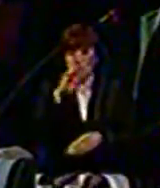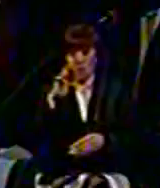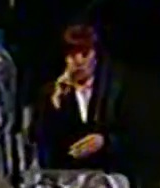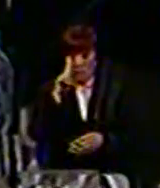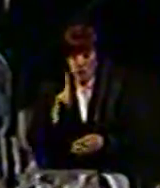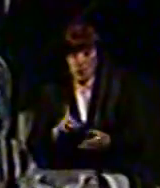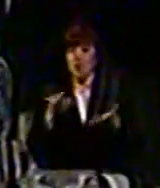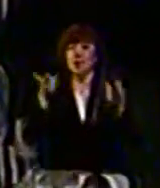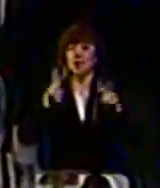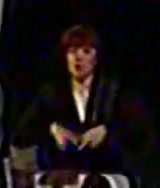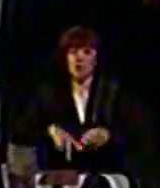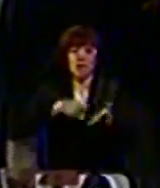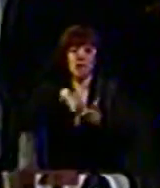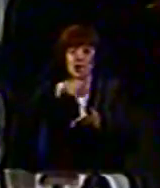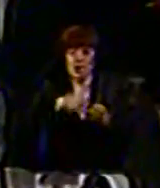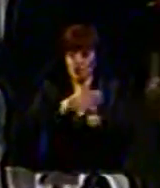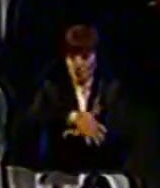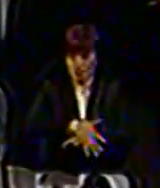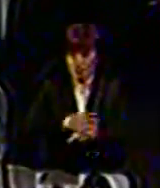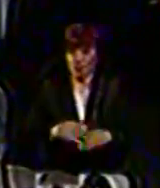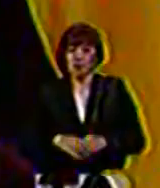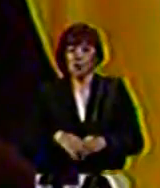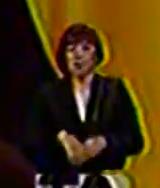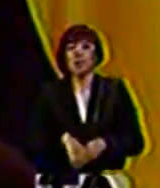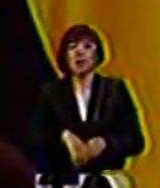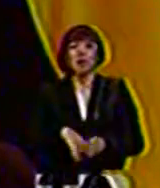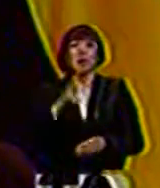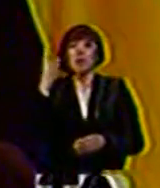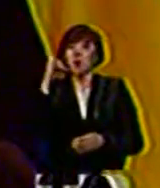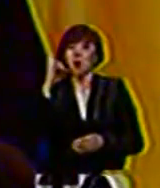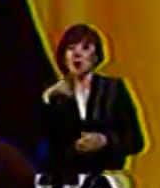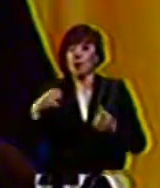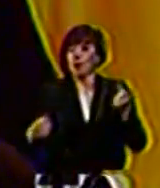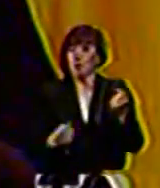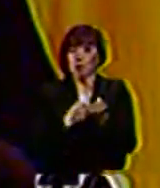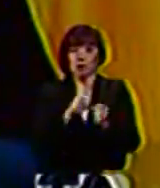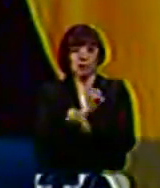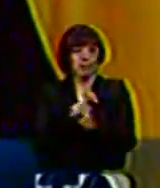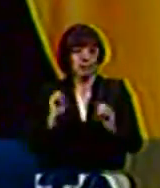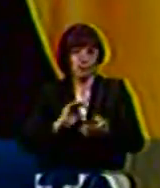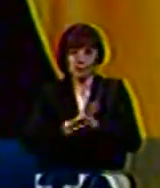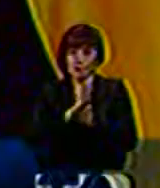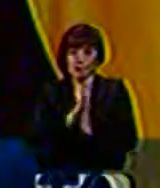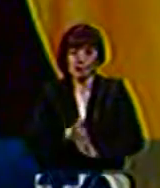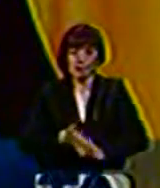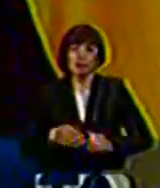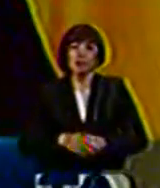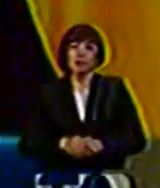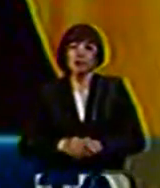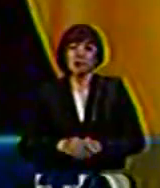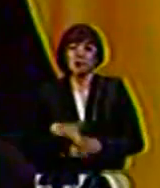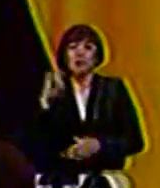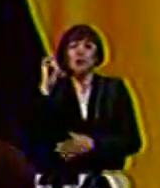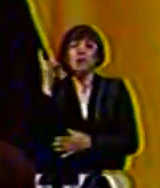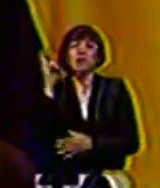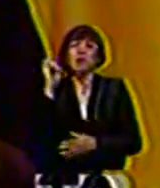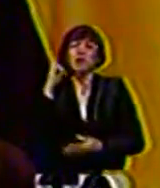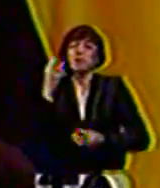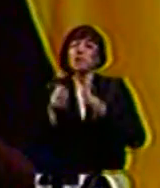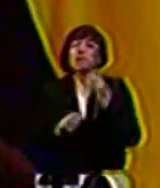país que no rubricó el documento y no lo hará es boliviano de la delegación boliviana seguía un lineamiento una